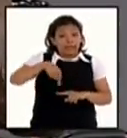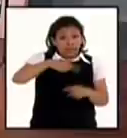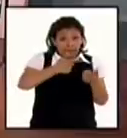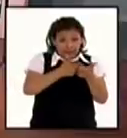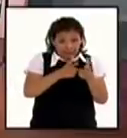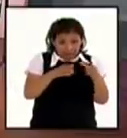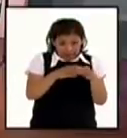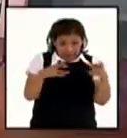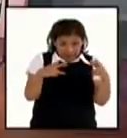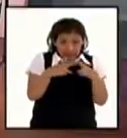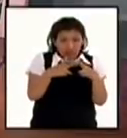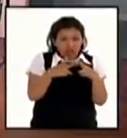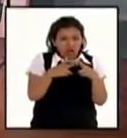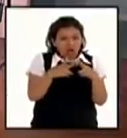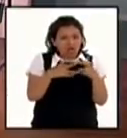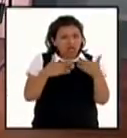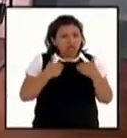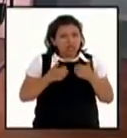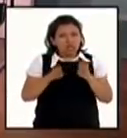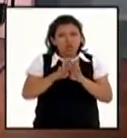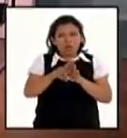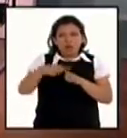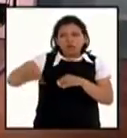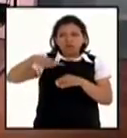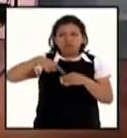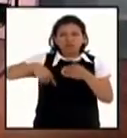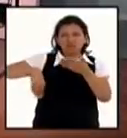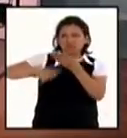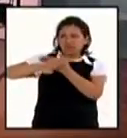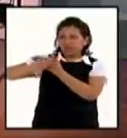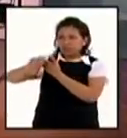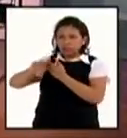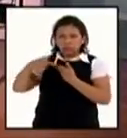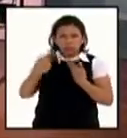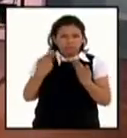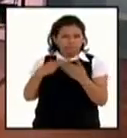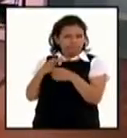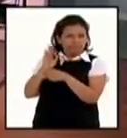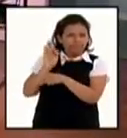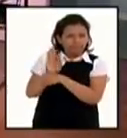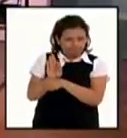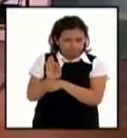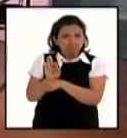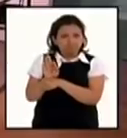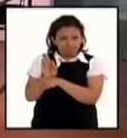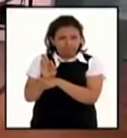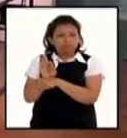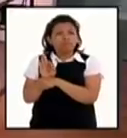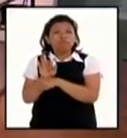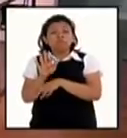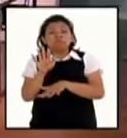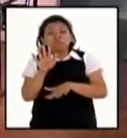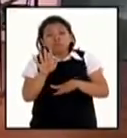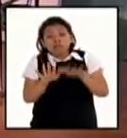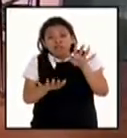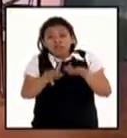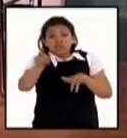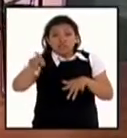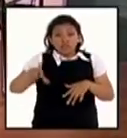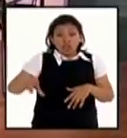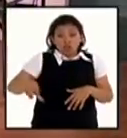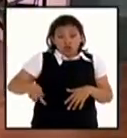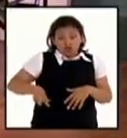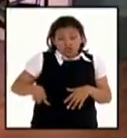entienden que para defenderse de esta situación adversa, en que muchas veces el Estado